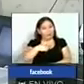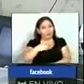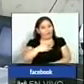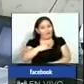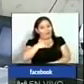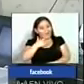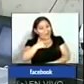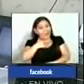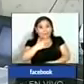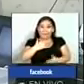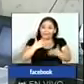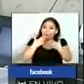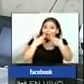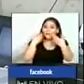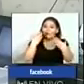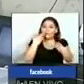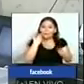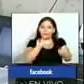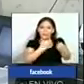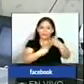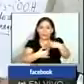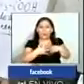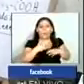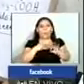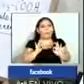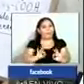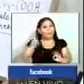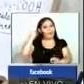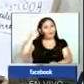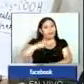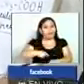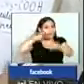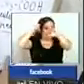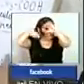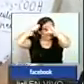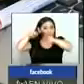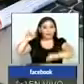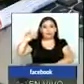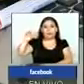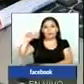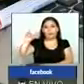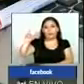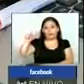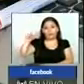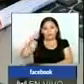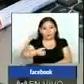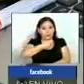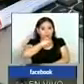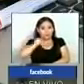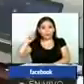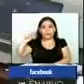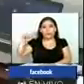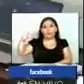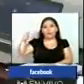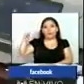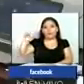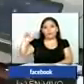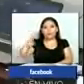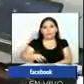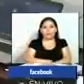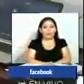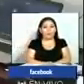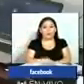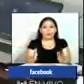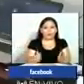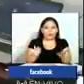palabras Fueron Pesadas en oro Con imágenes De Roberto Martínez Inmar Batres Noticiero Hechos No hay otra